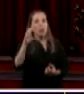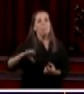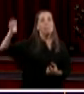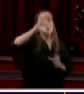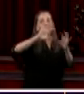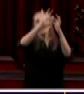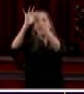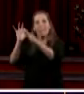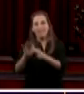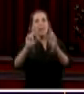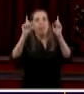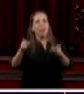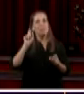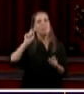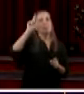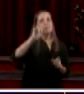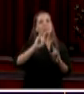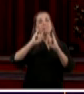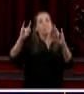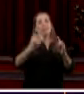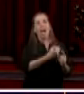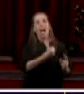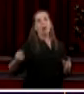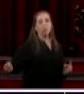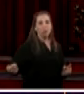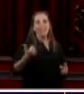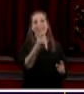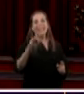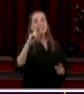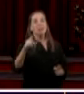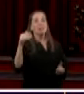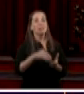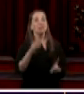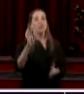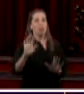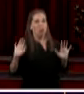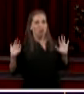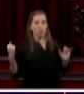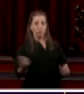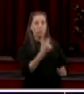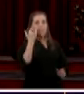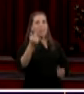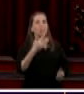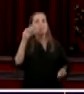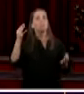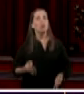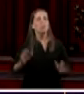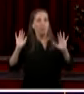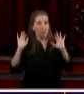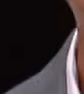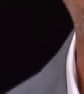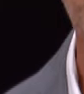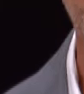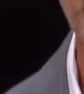los no le van a dar un sandwichito de bien quiero preguntarte hoy escuchamos a puaro que puaro uno